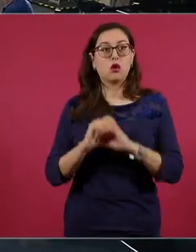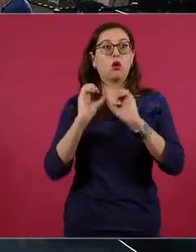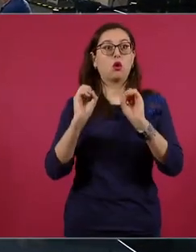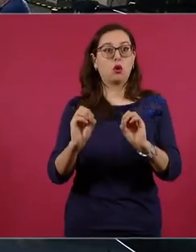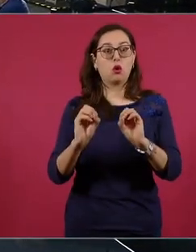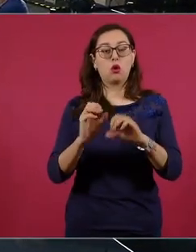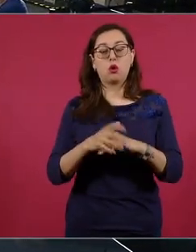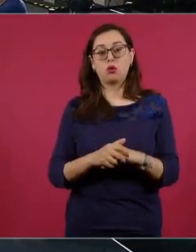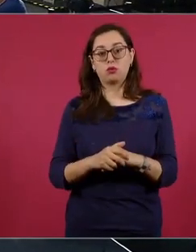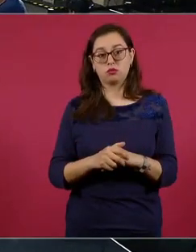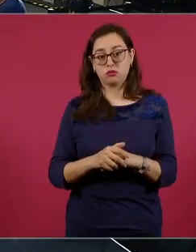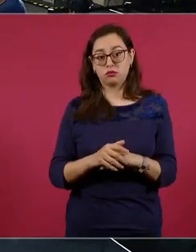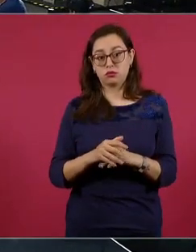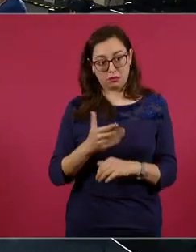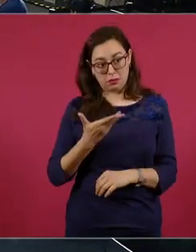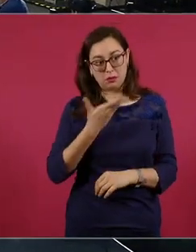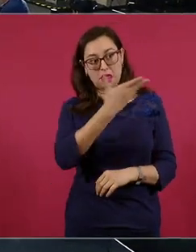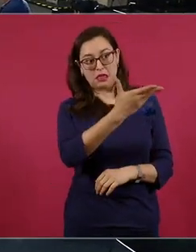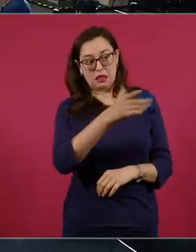voy a pedir protección.